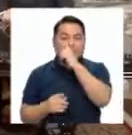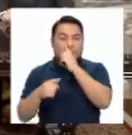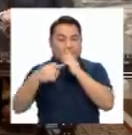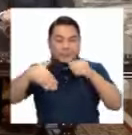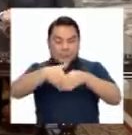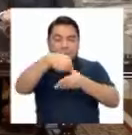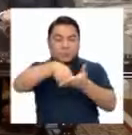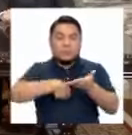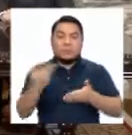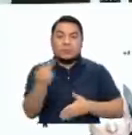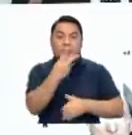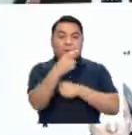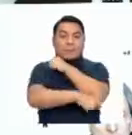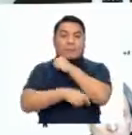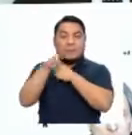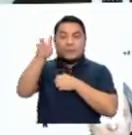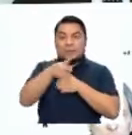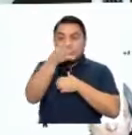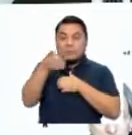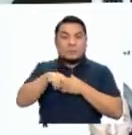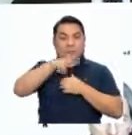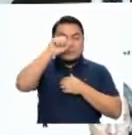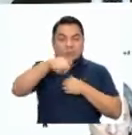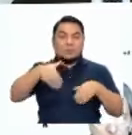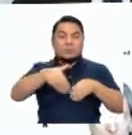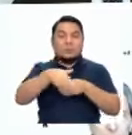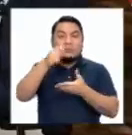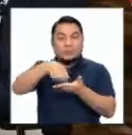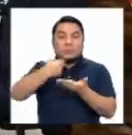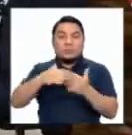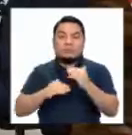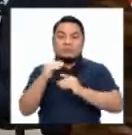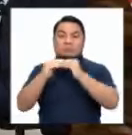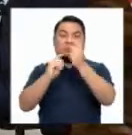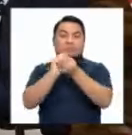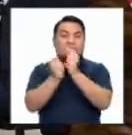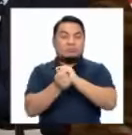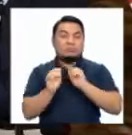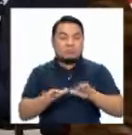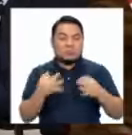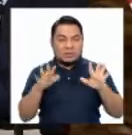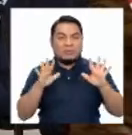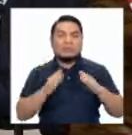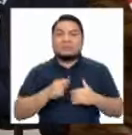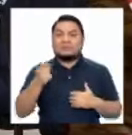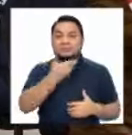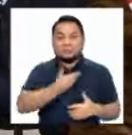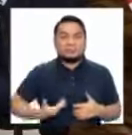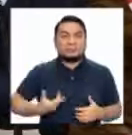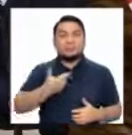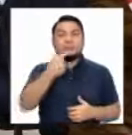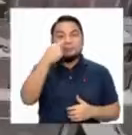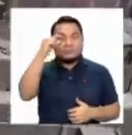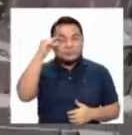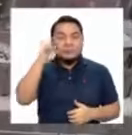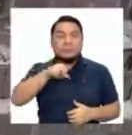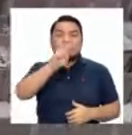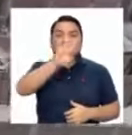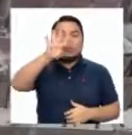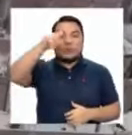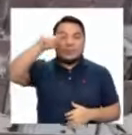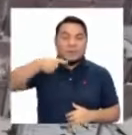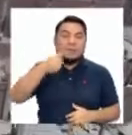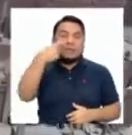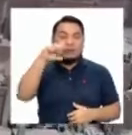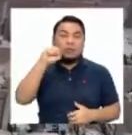Convenios gobierno a gobierno con el Reino Unido para la reconstrucción con cambios ya es una realidad. El presidente Martín Vizcarra también anuncia 24 mil millones